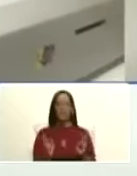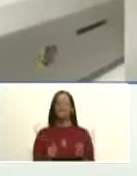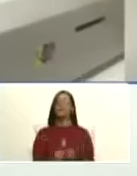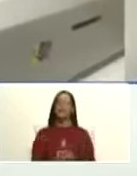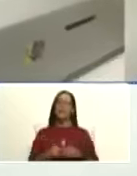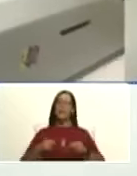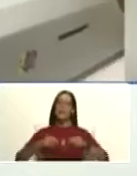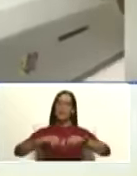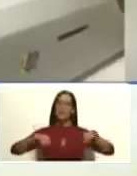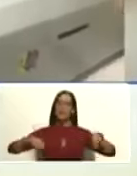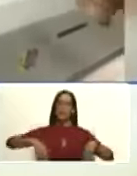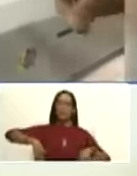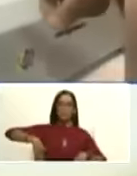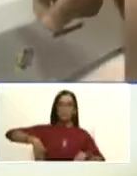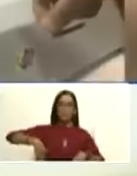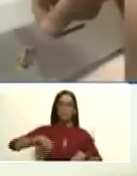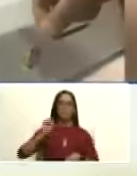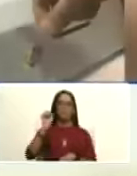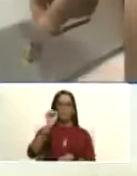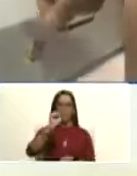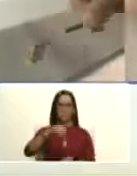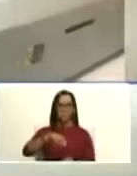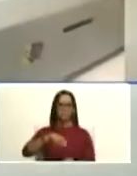la Guayana Esequiba?